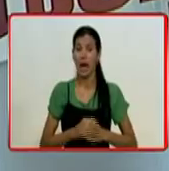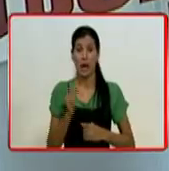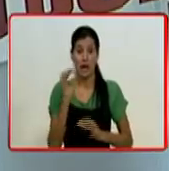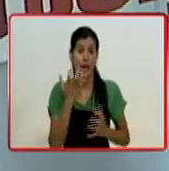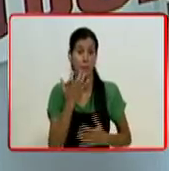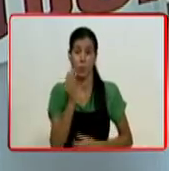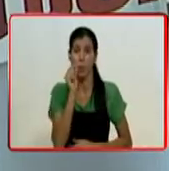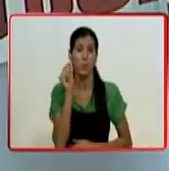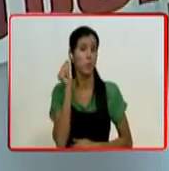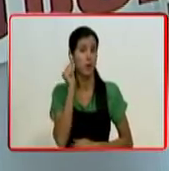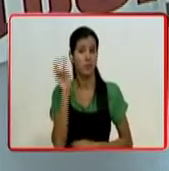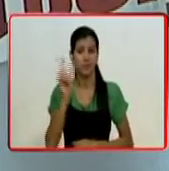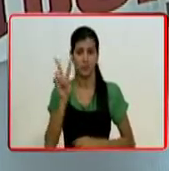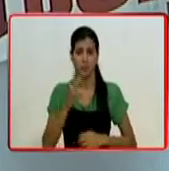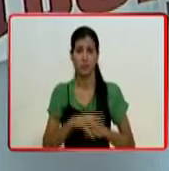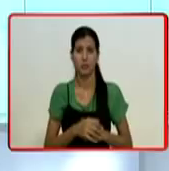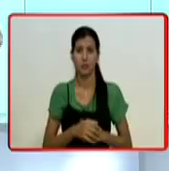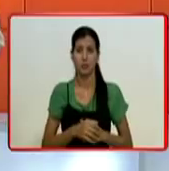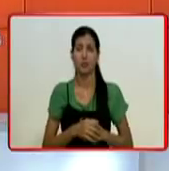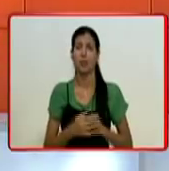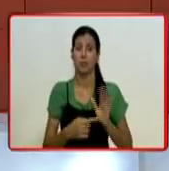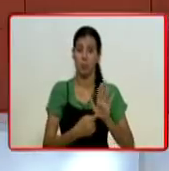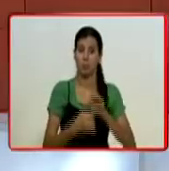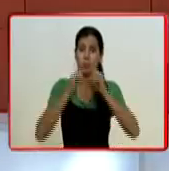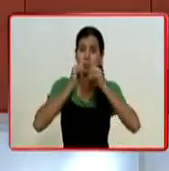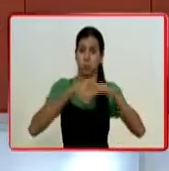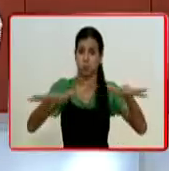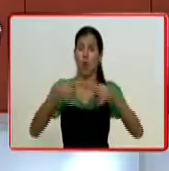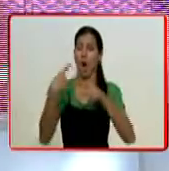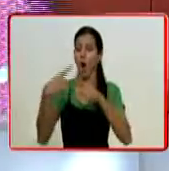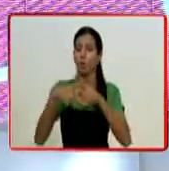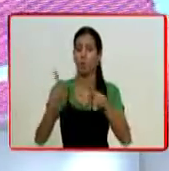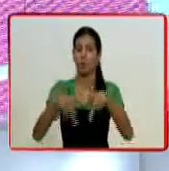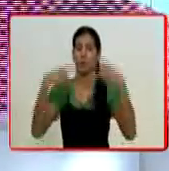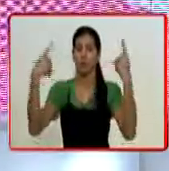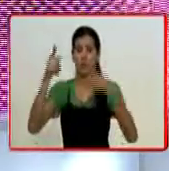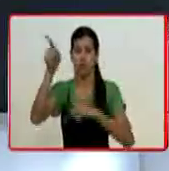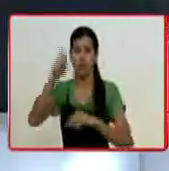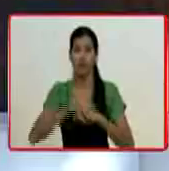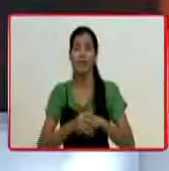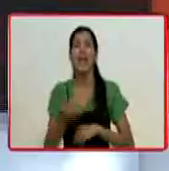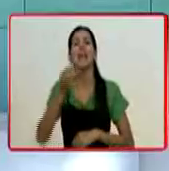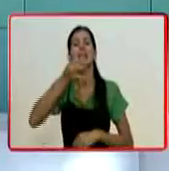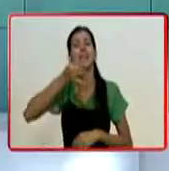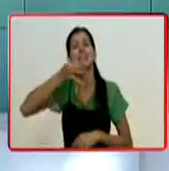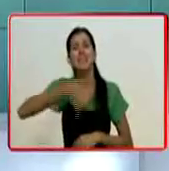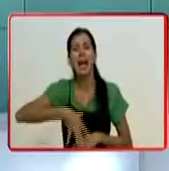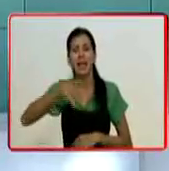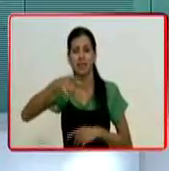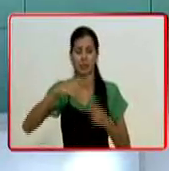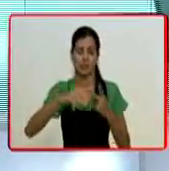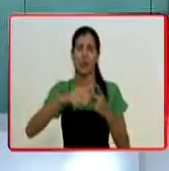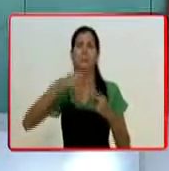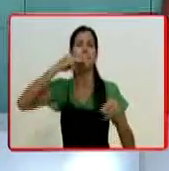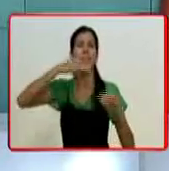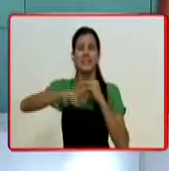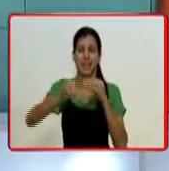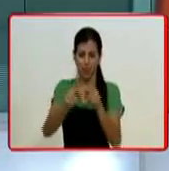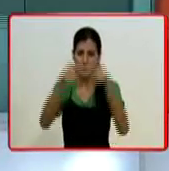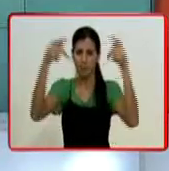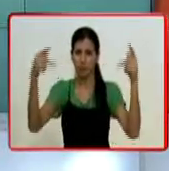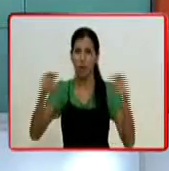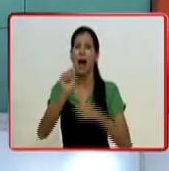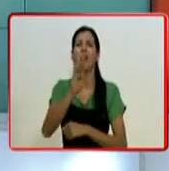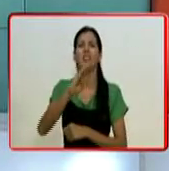momento se meten en los portales del Corriere della Sera, por ejemplo en Italia, del Messaggero en Italia, del País, del ABC en